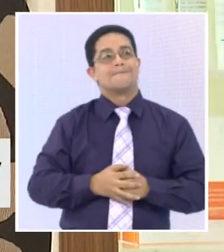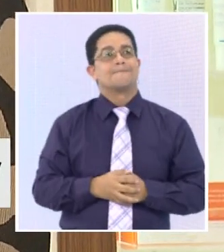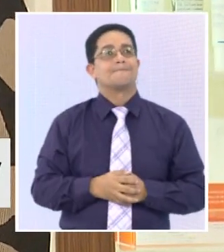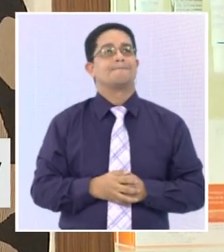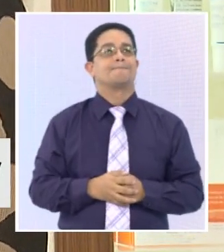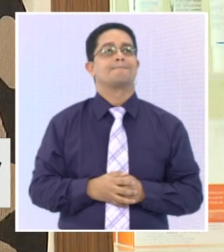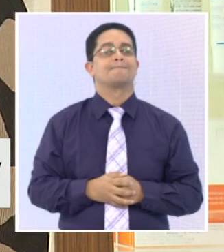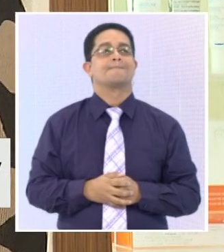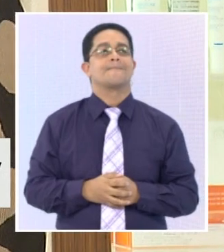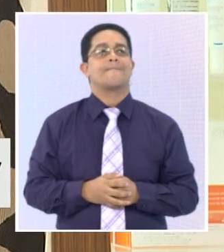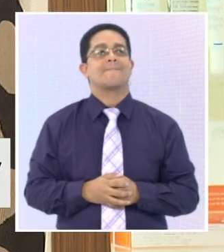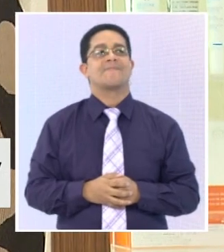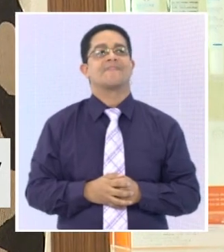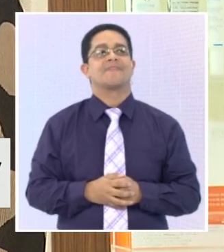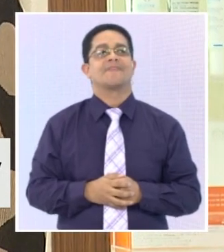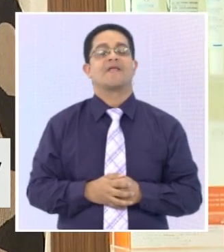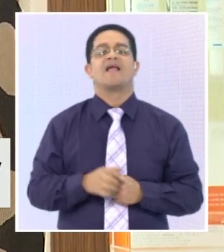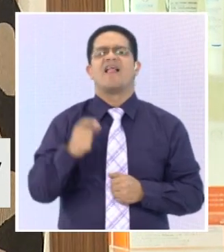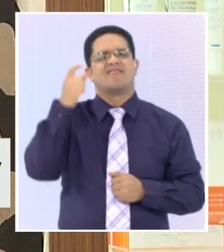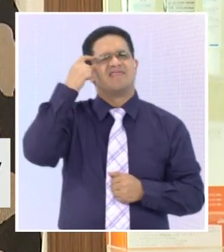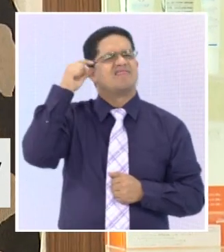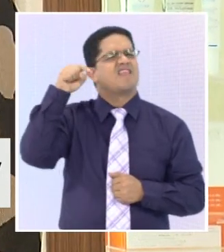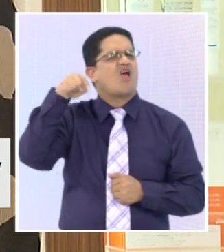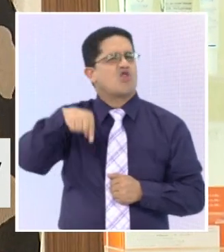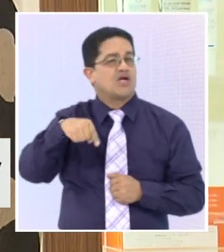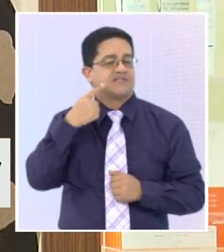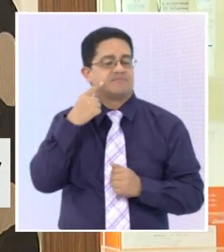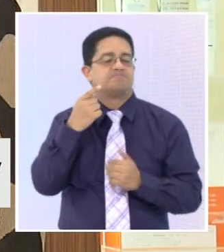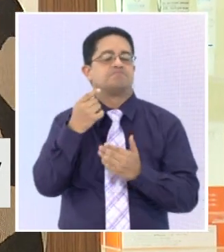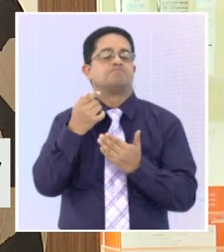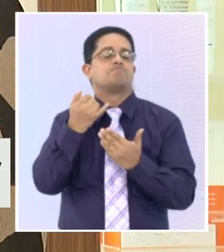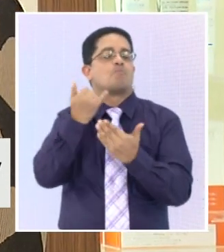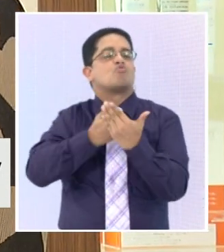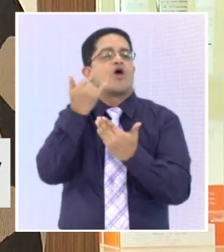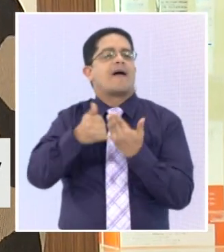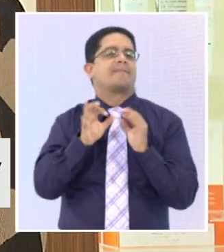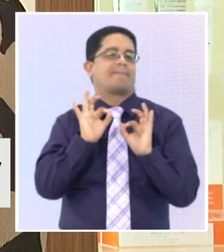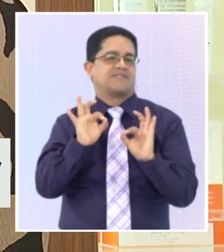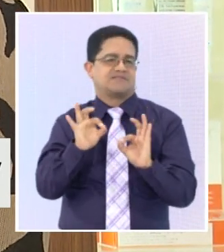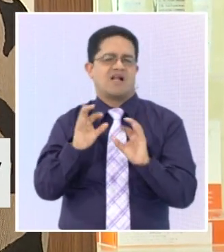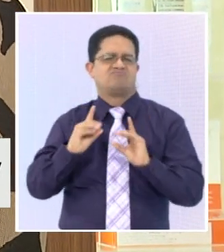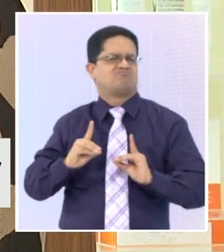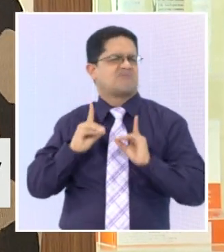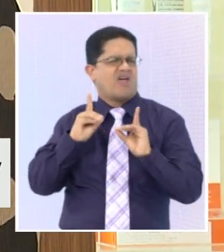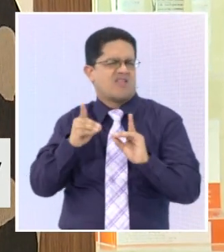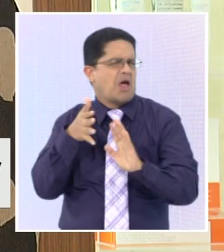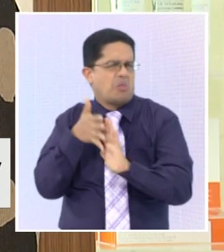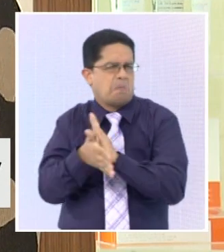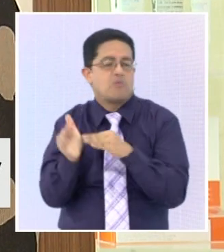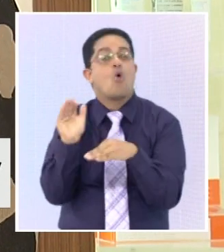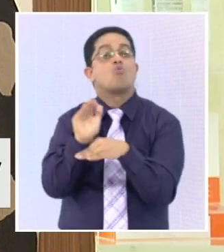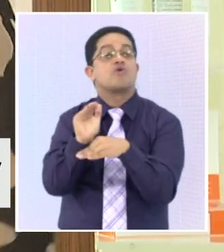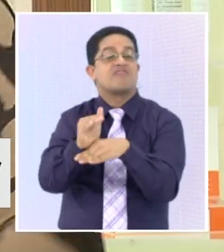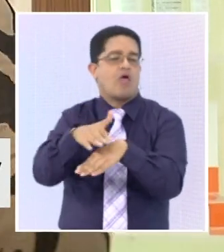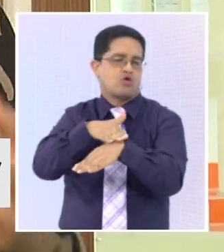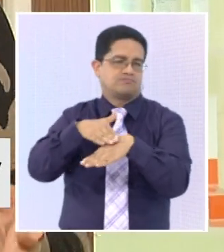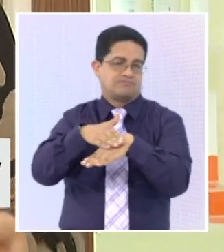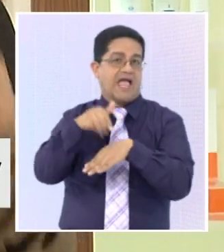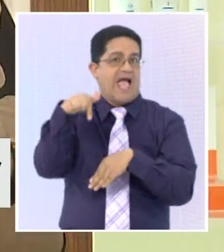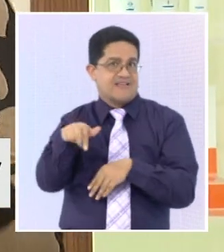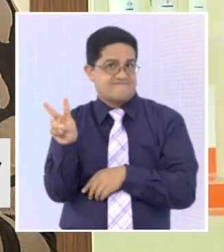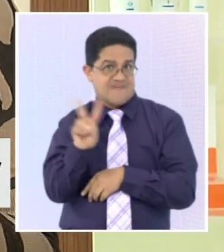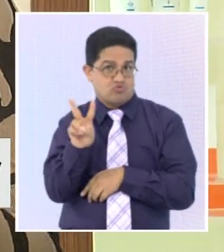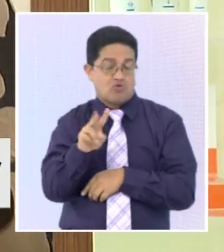Joshua Llanos. Vamos el día de hoy a tener un programa especial dedicado al cuidado de nuestra piel. Justamente en nuestro país existen diferentes